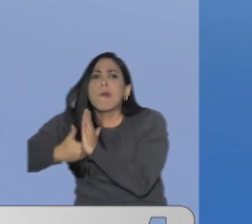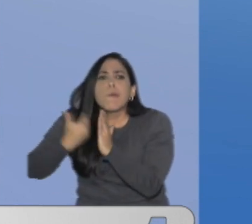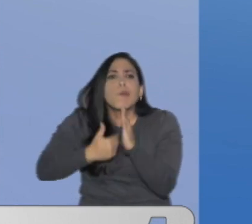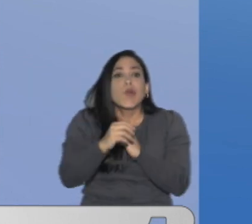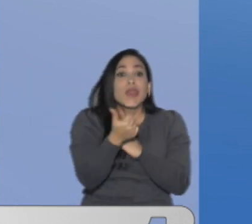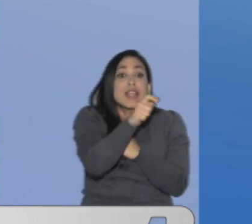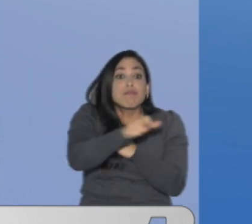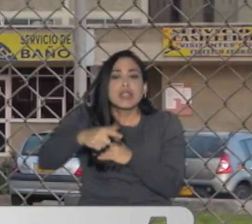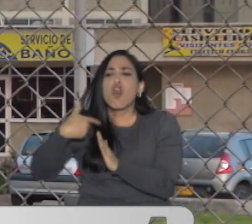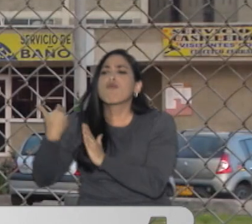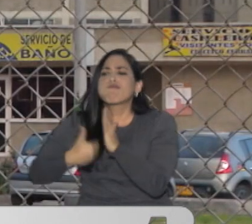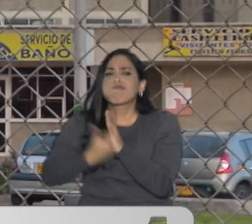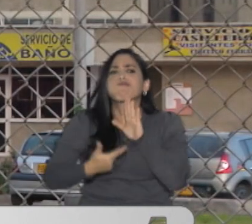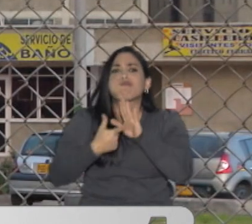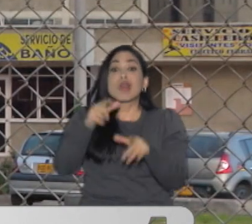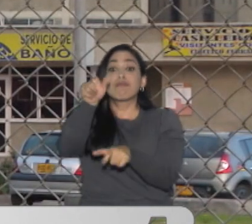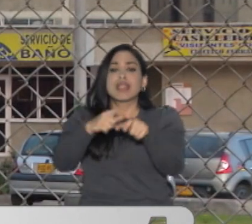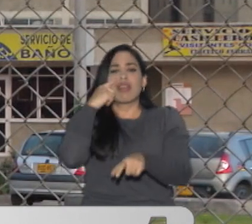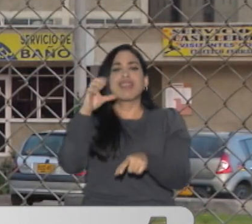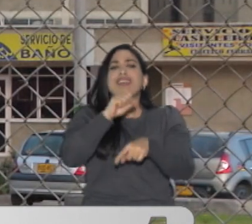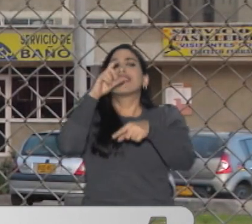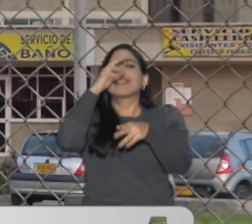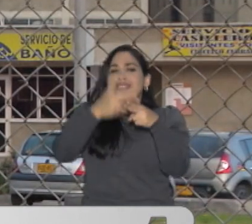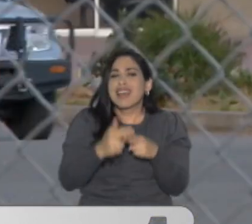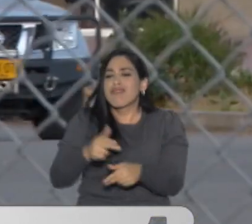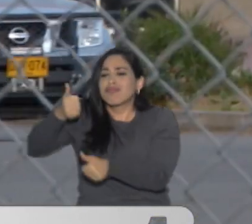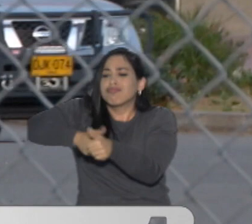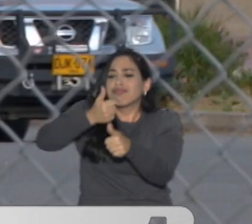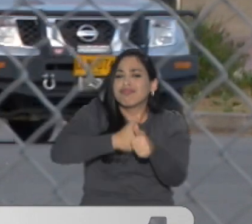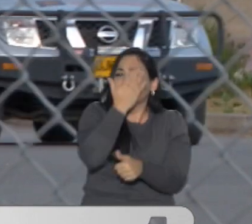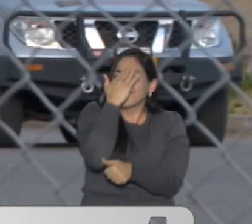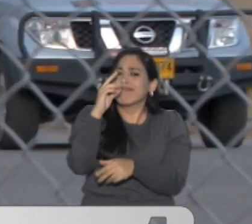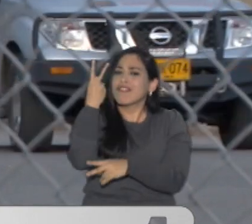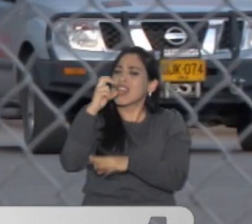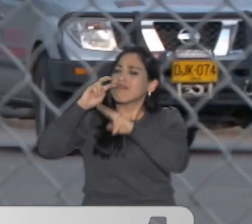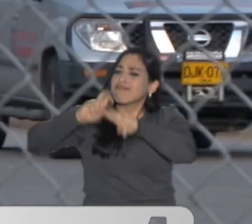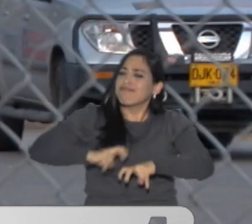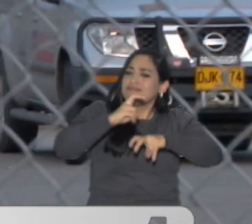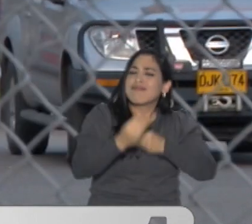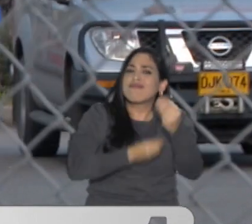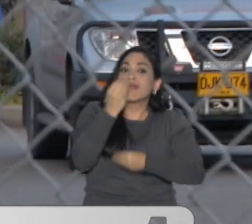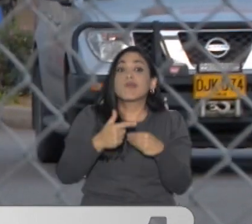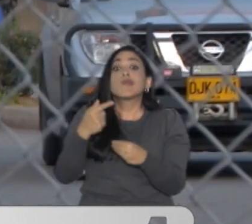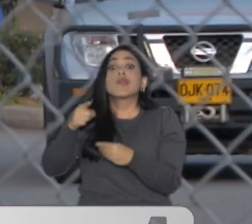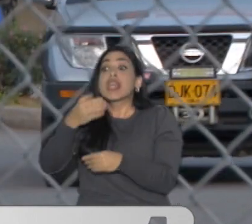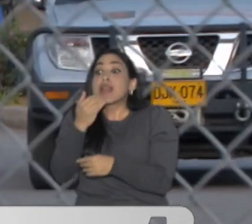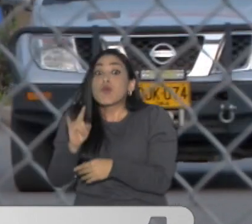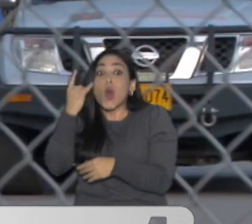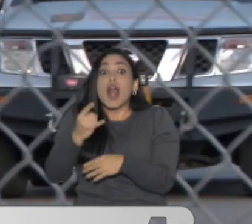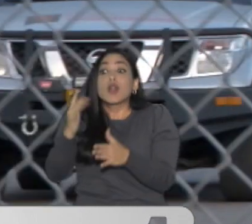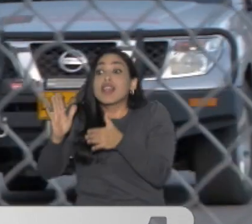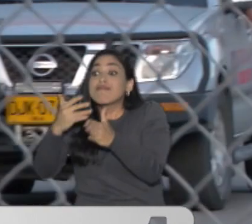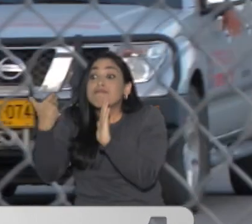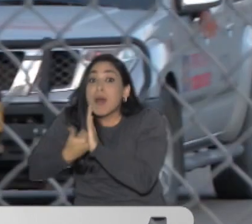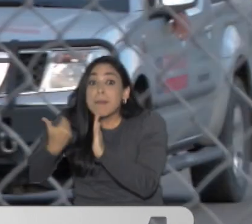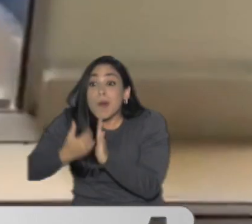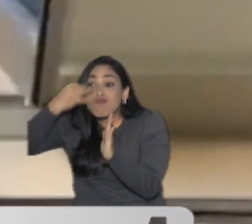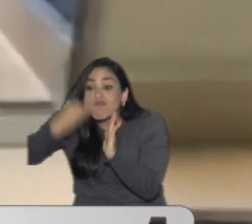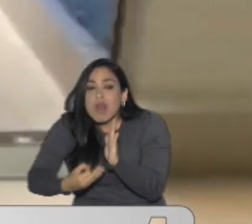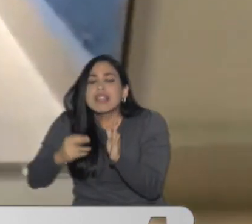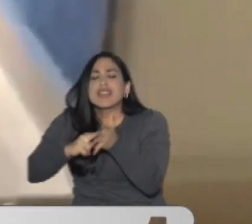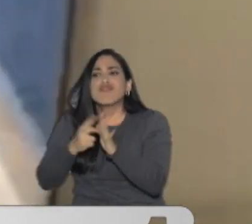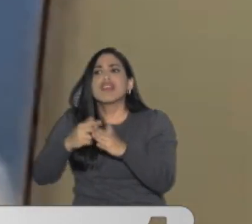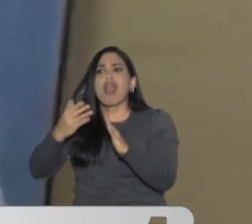contra de estas personas. Estas personas ya fueron identificadas, individualizadas, y lo que se está haciendo ahora es revisar si con base en estas pruebas hay